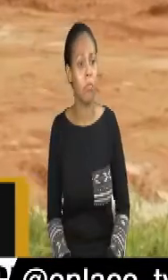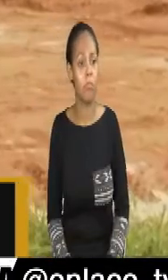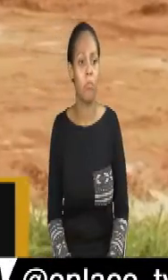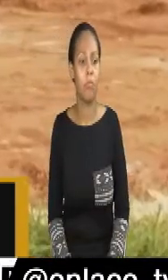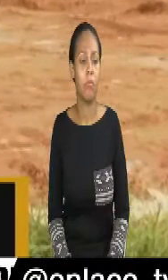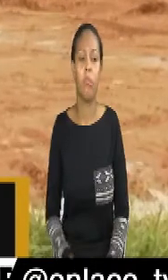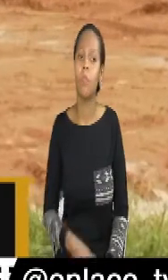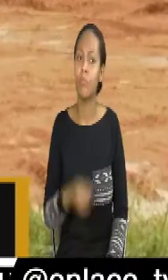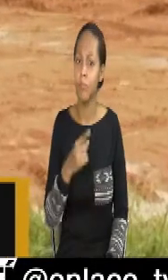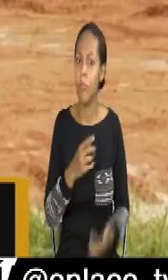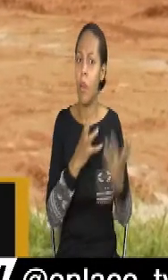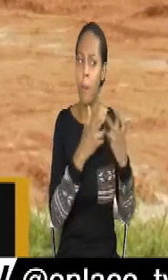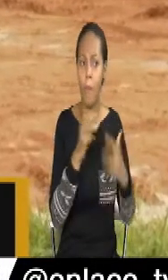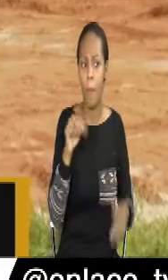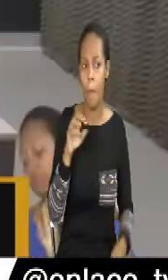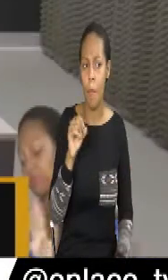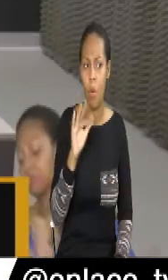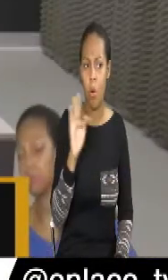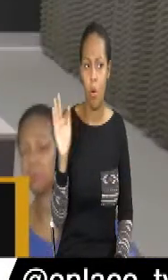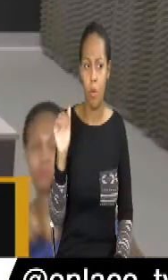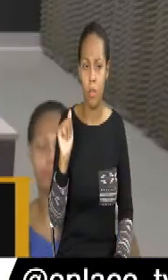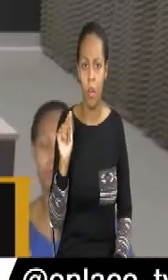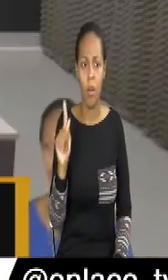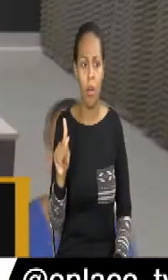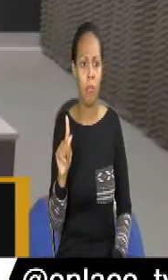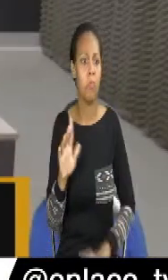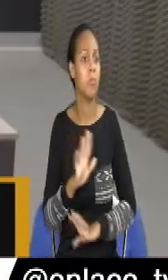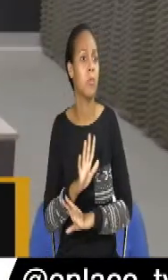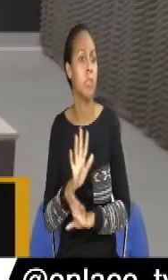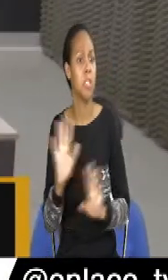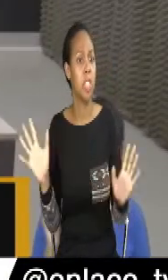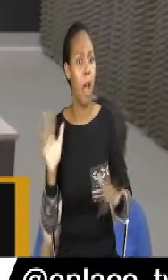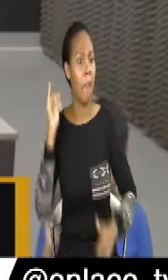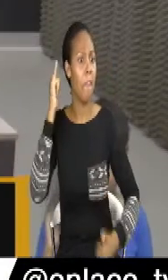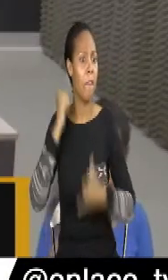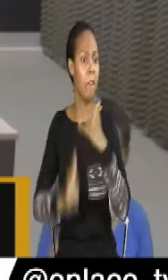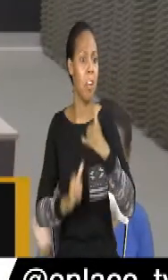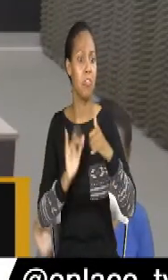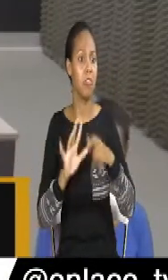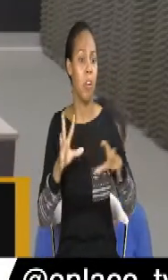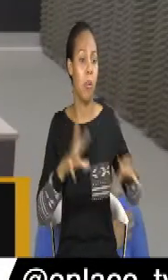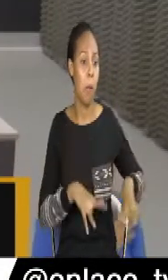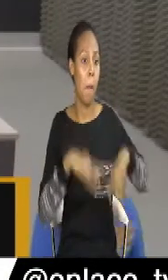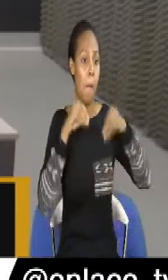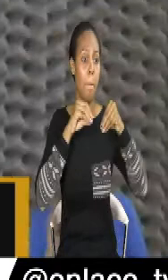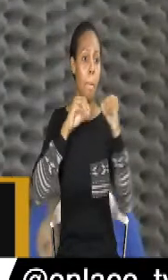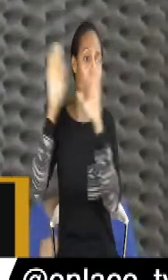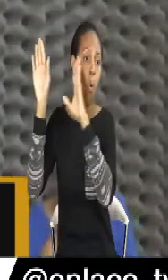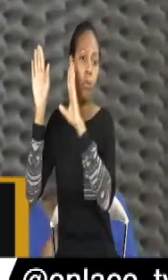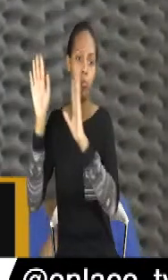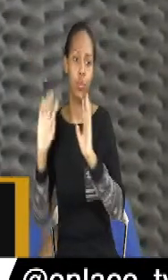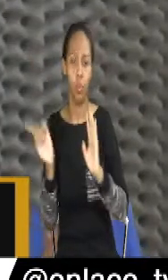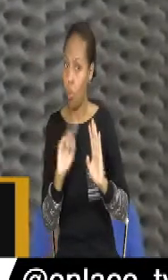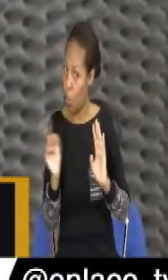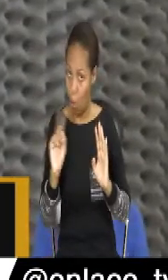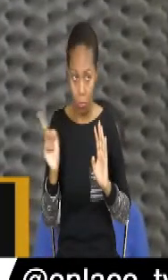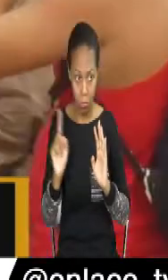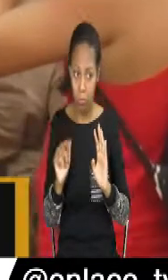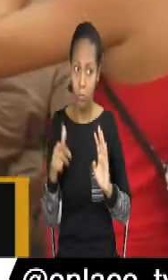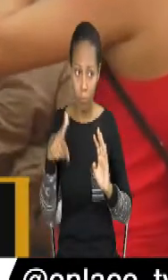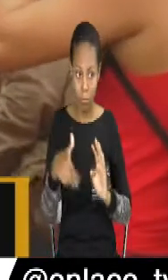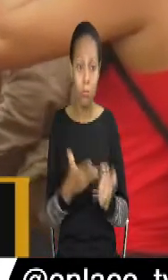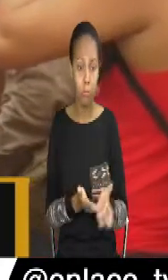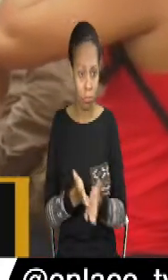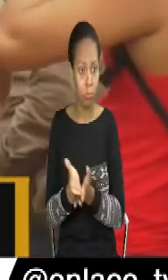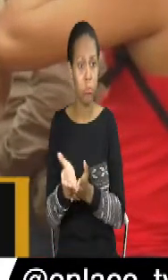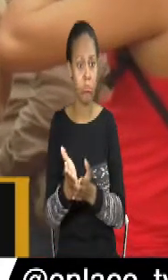Mota Engil no se va de Barranca Bermeja. Mota Engil está en toda la capacidad financiera y técnica para terminar la ejecución de esta obra. Para